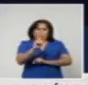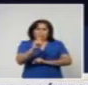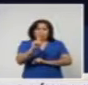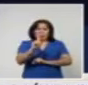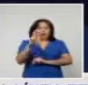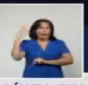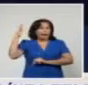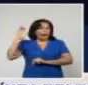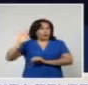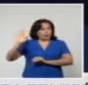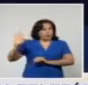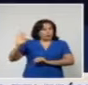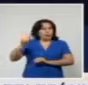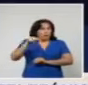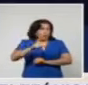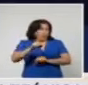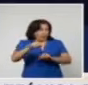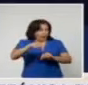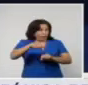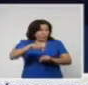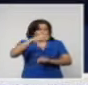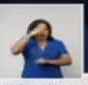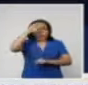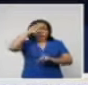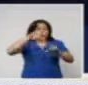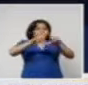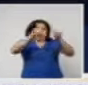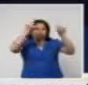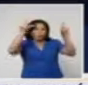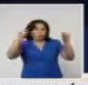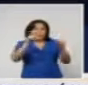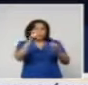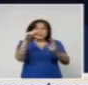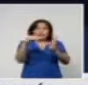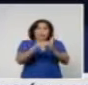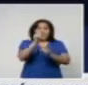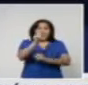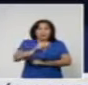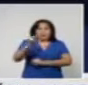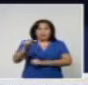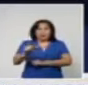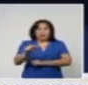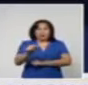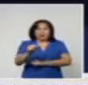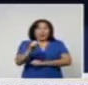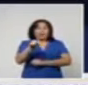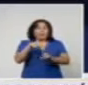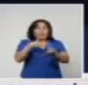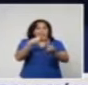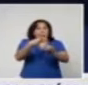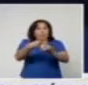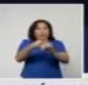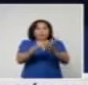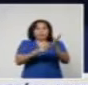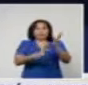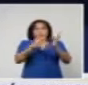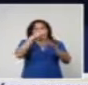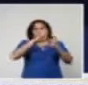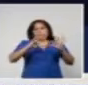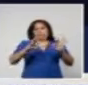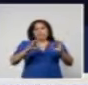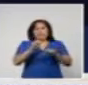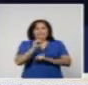de incidencia de casos confirmados por 100.000 habitantes se incrementa en la provincia de Artemisa